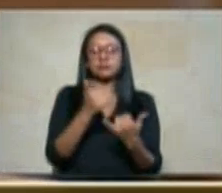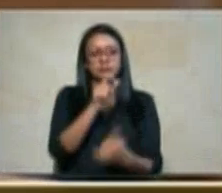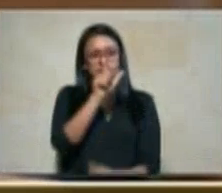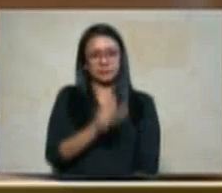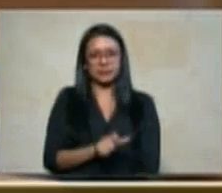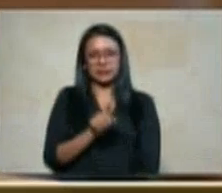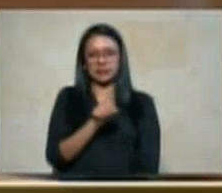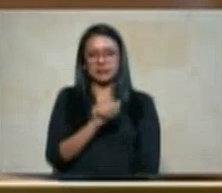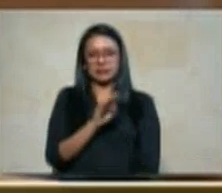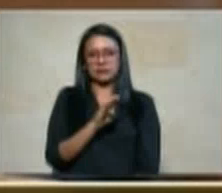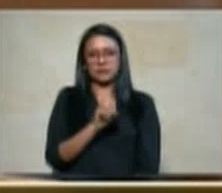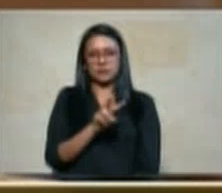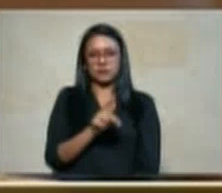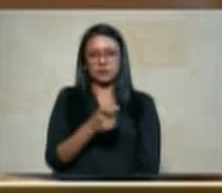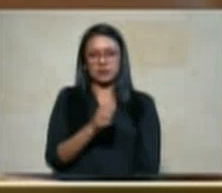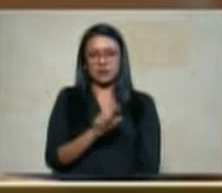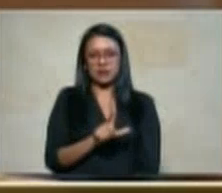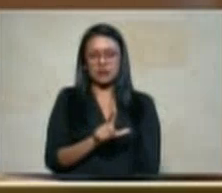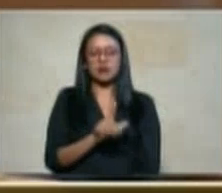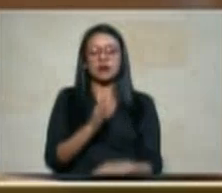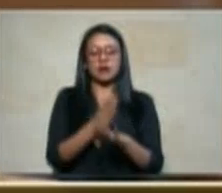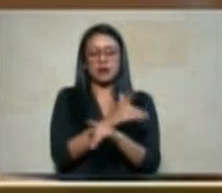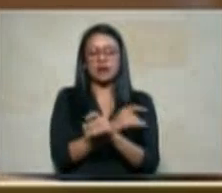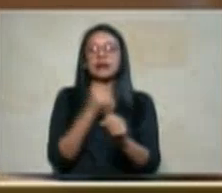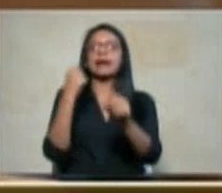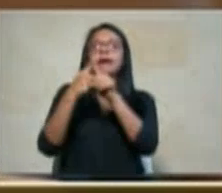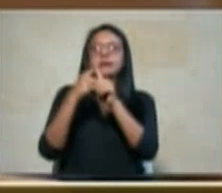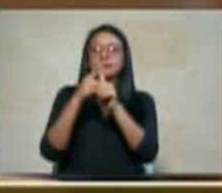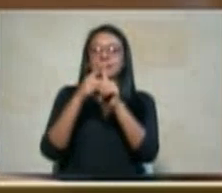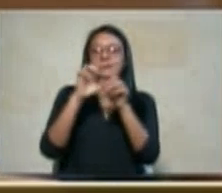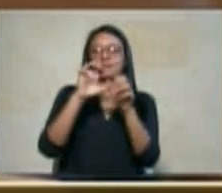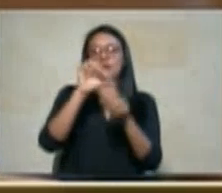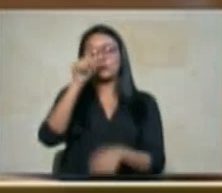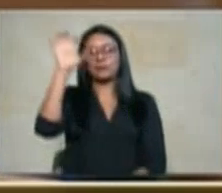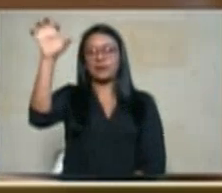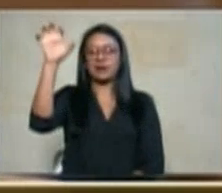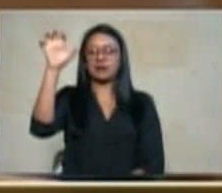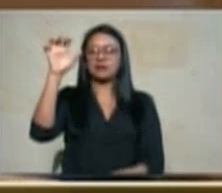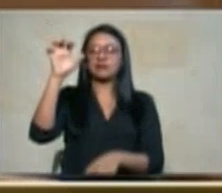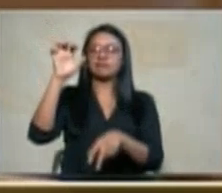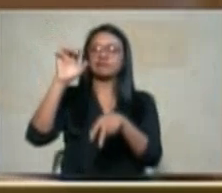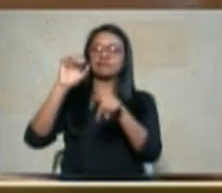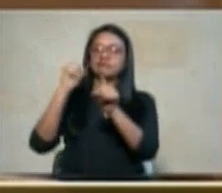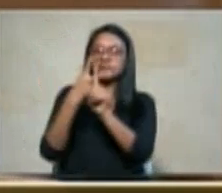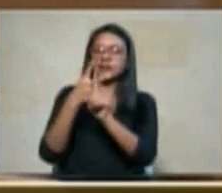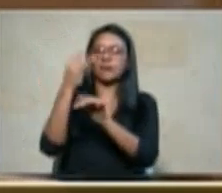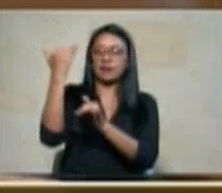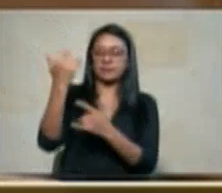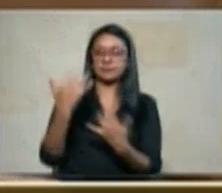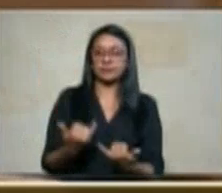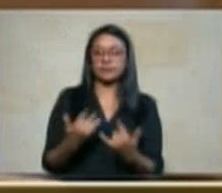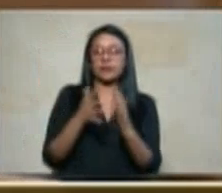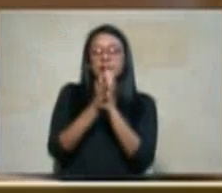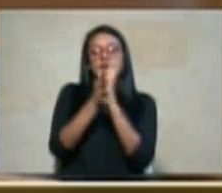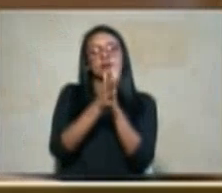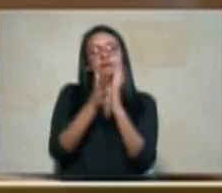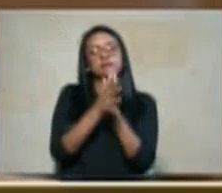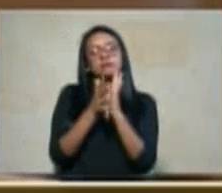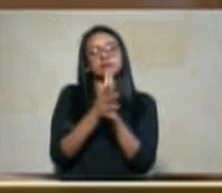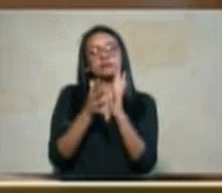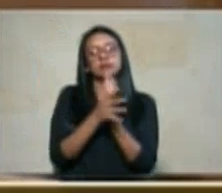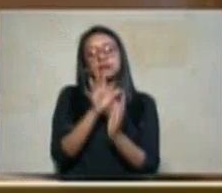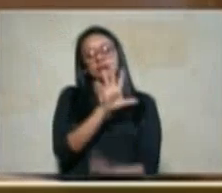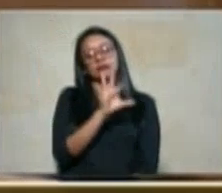en función de las víctimas residentes en el exterior. Como bien sabemos, ACNUR ha declarado que hay alrededor